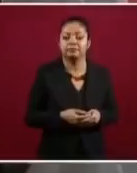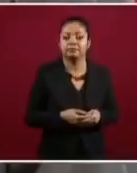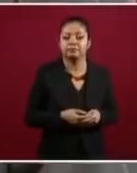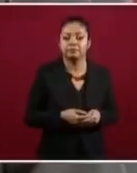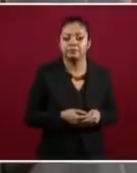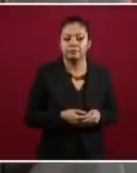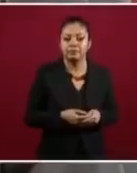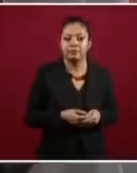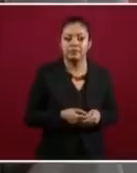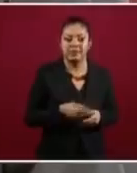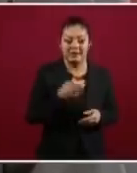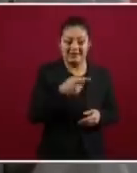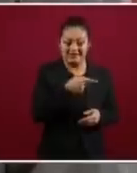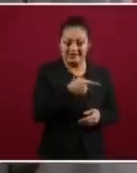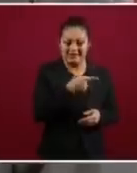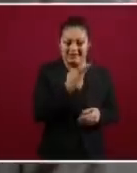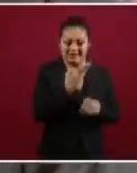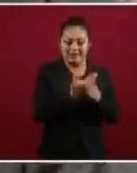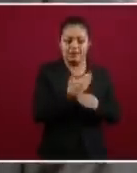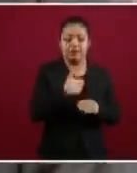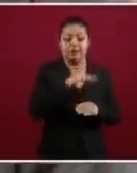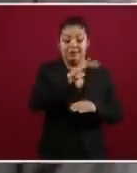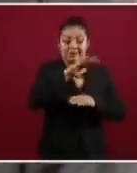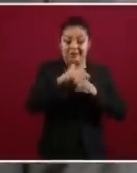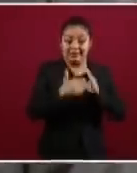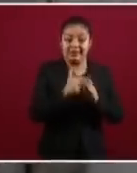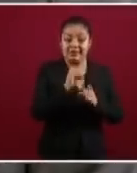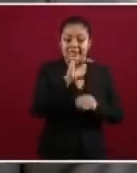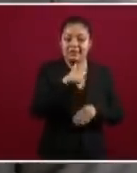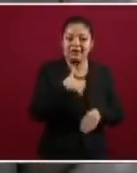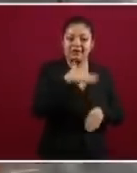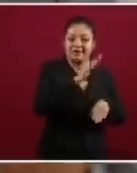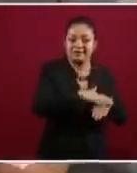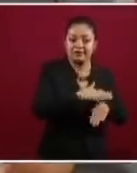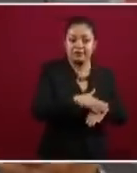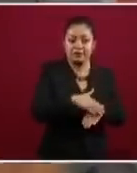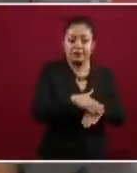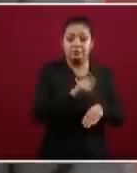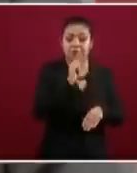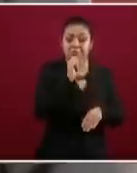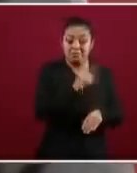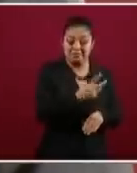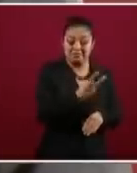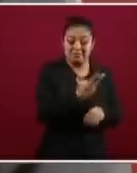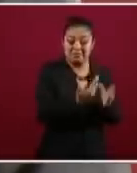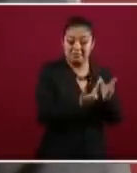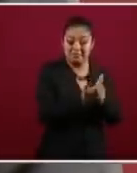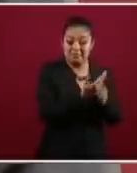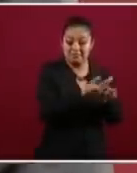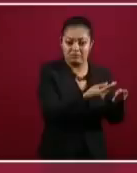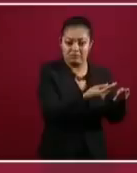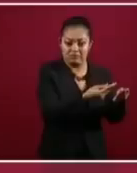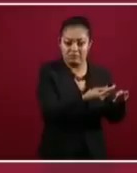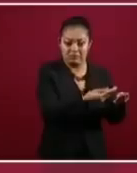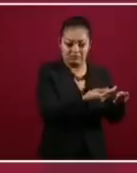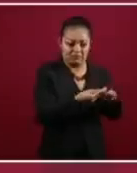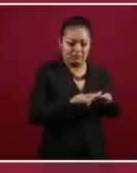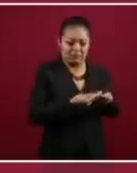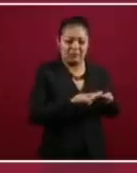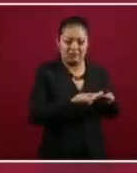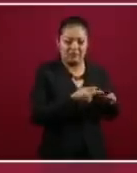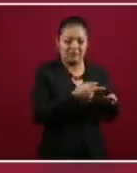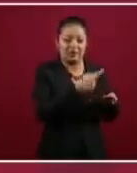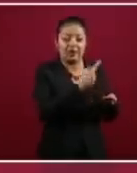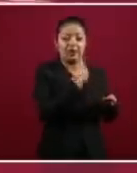Al día siguiente teníamos nosotros que informar, y a las 3 de la mañana llega un reporte de esta